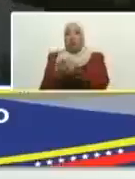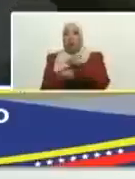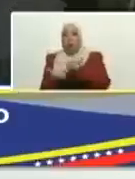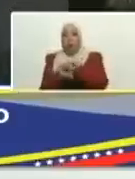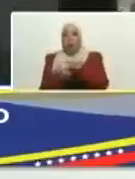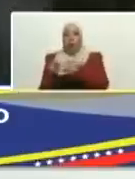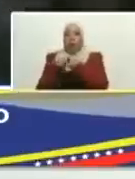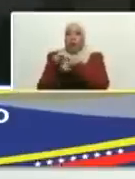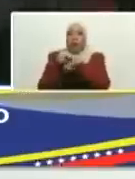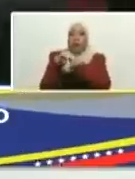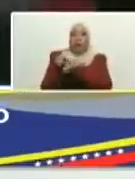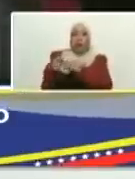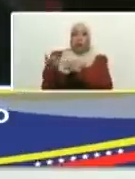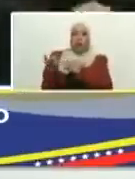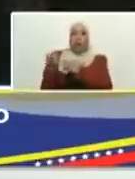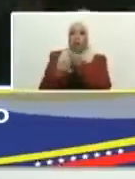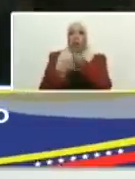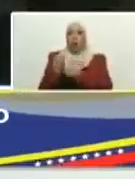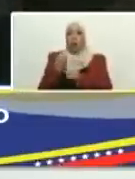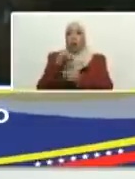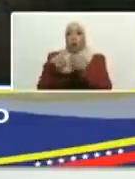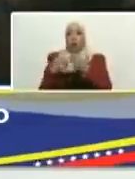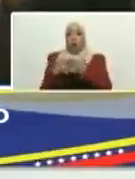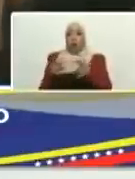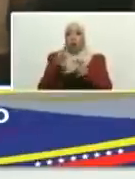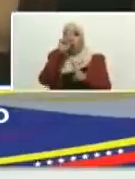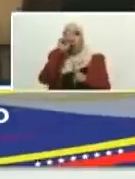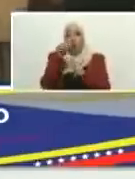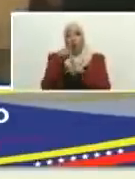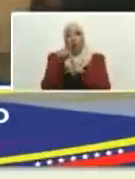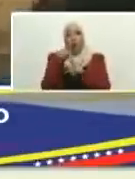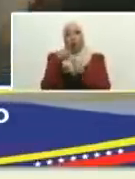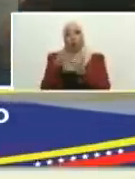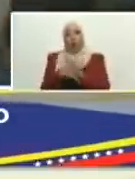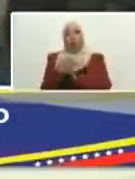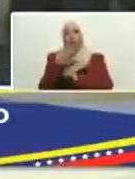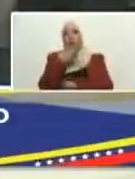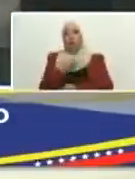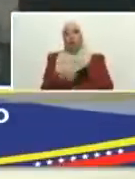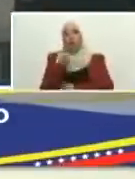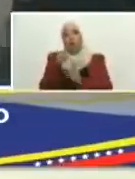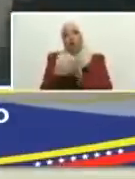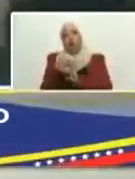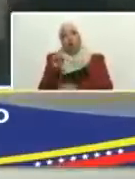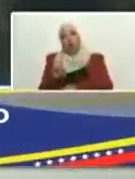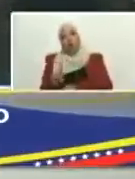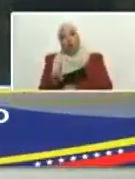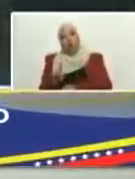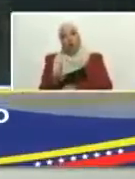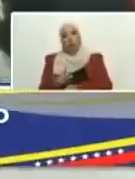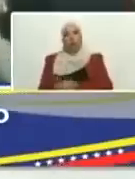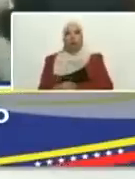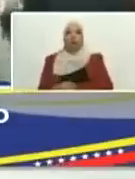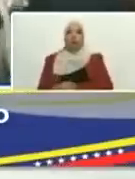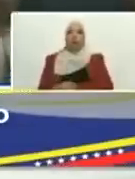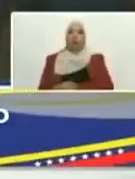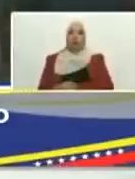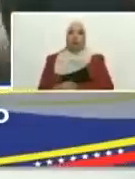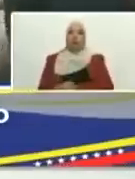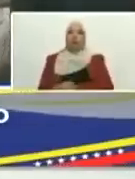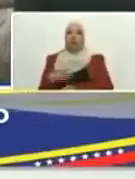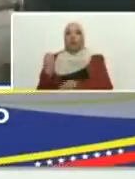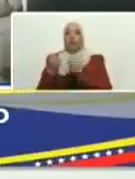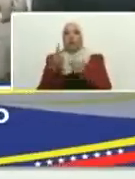todo eso condujo a la gran conspiración de diciembre de 2001, a la gran